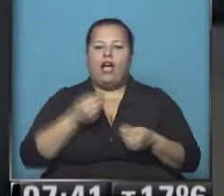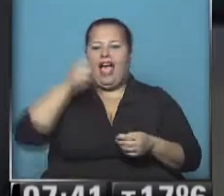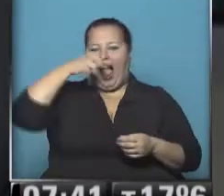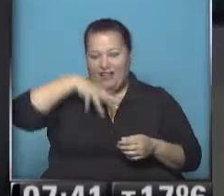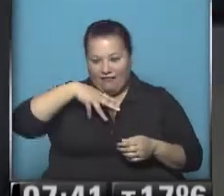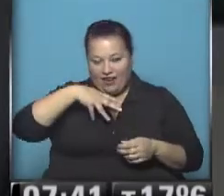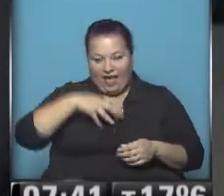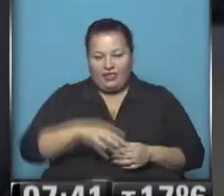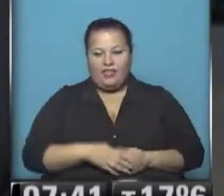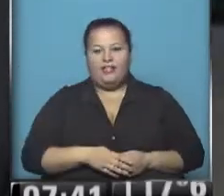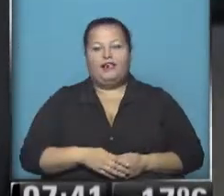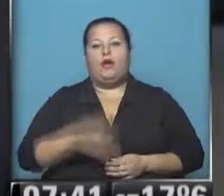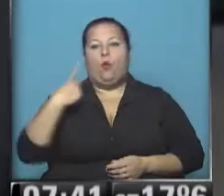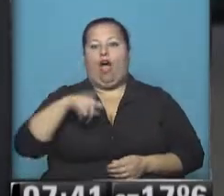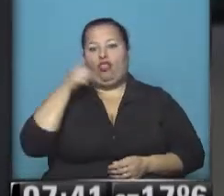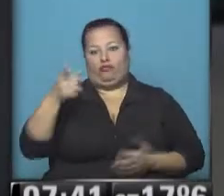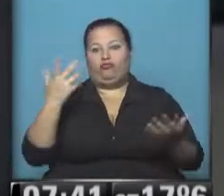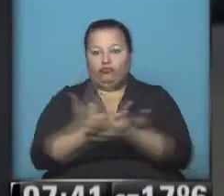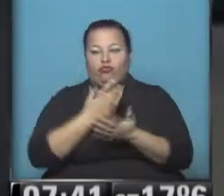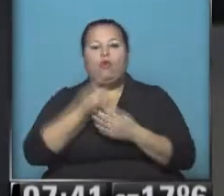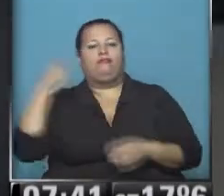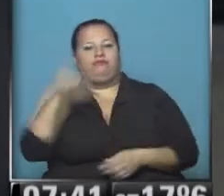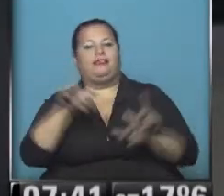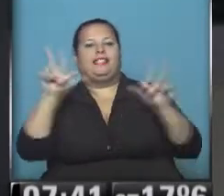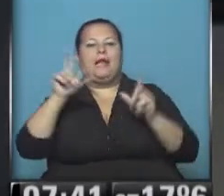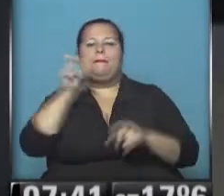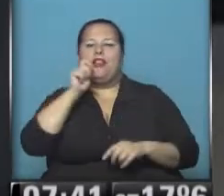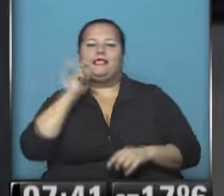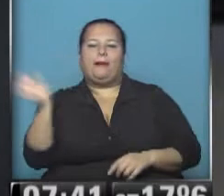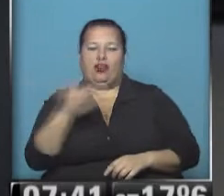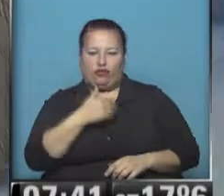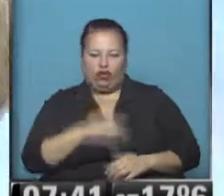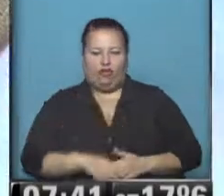Aníbal Fernández después del ataque sufrido por el programa Periodismo para Todos.